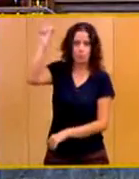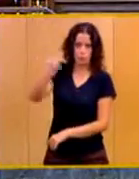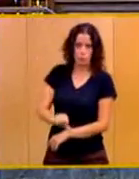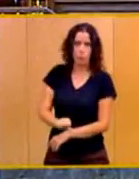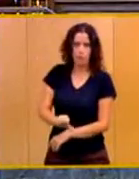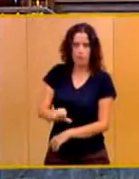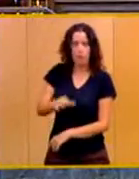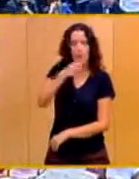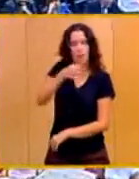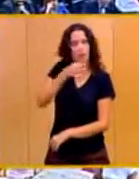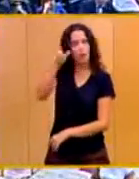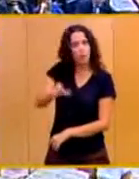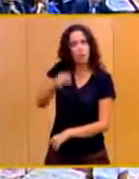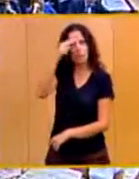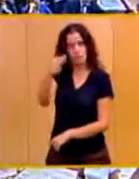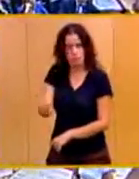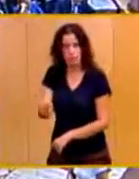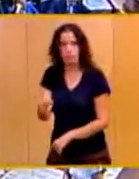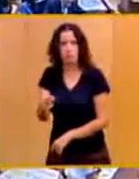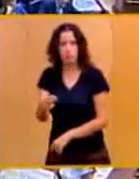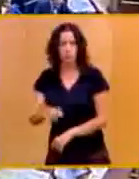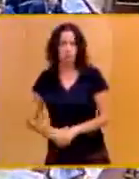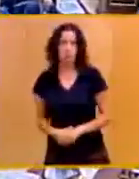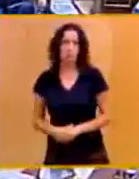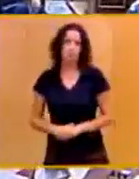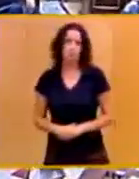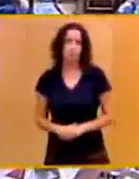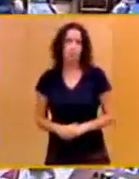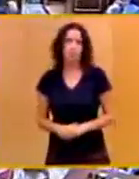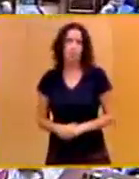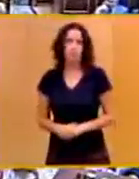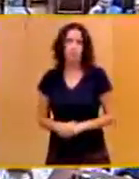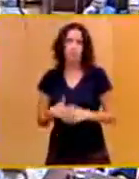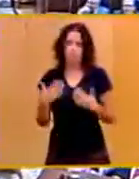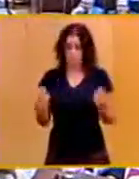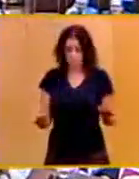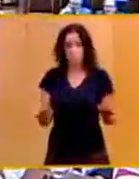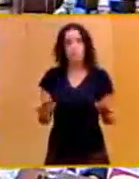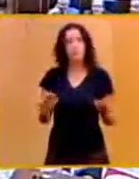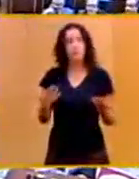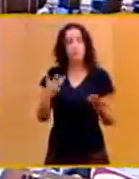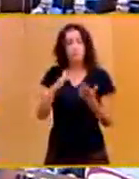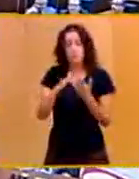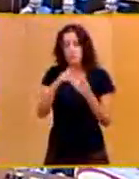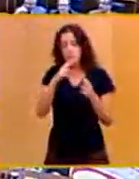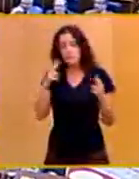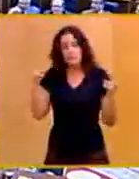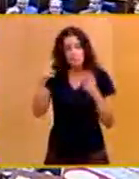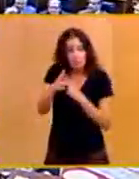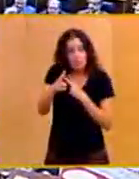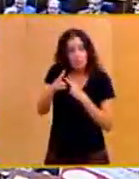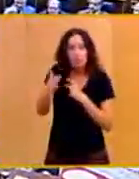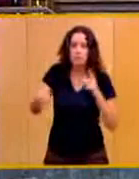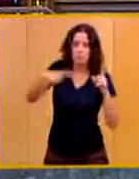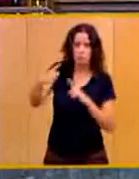orador con respeto. Y la ocasión de responderle será cuando tenga la palabra